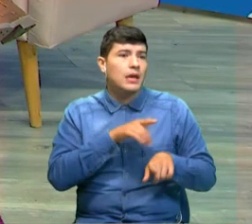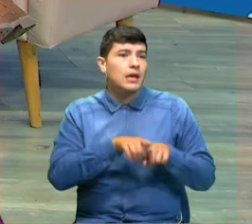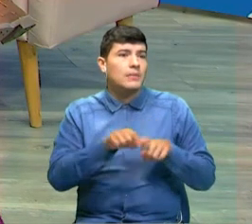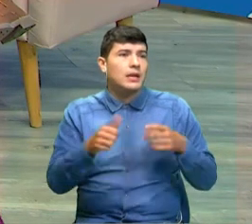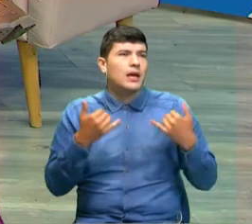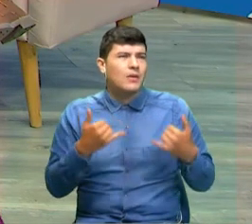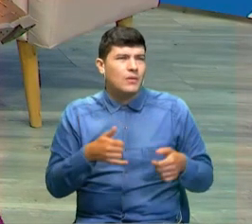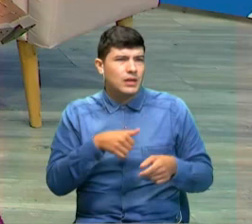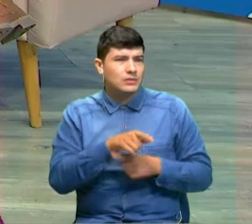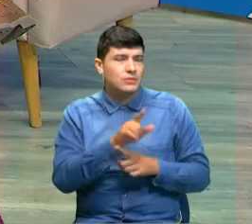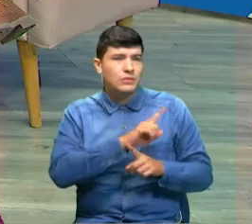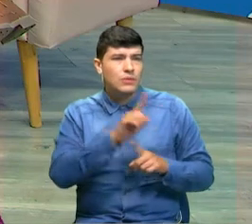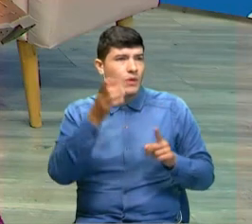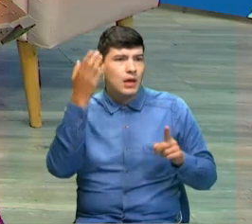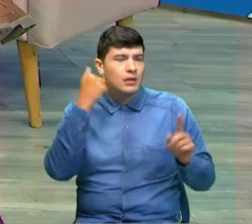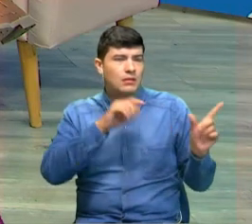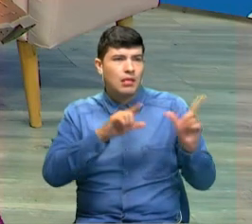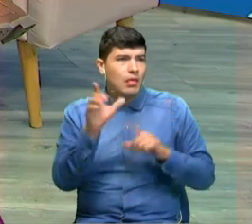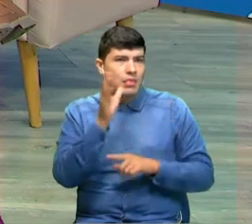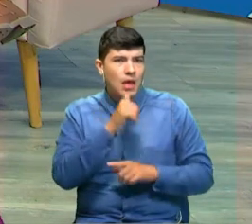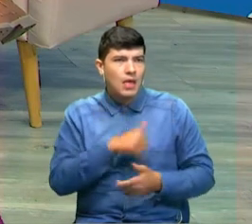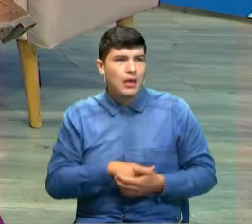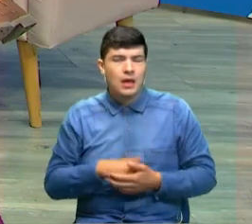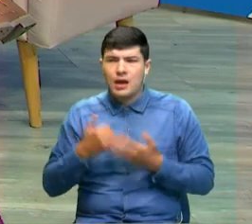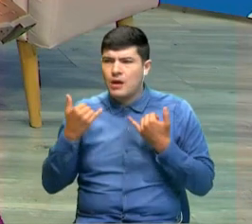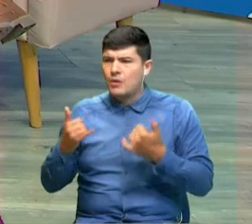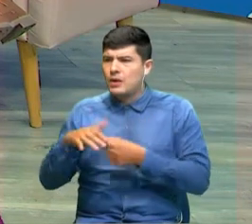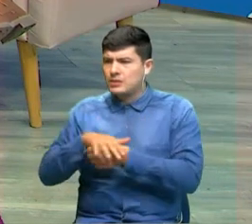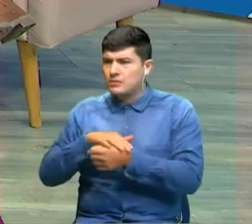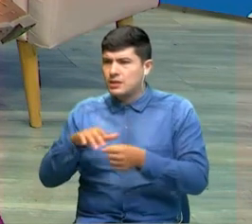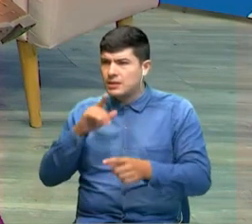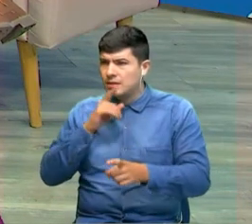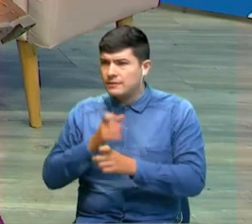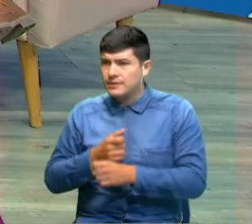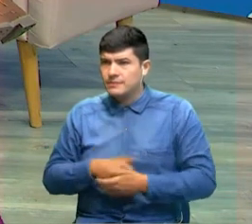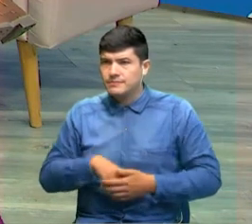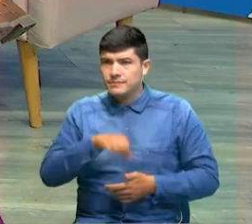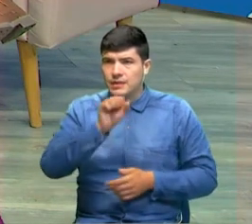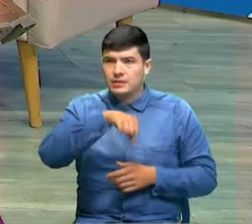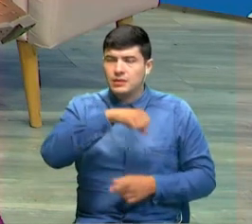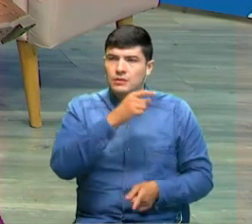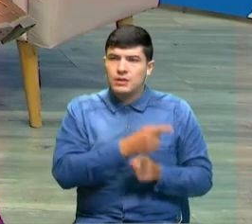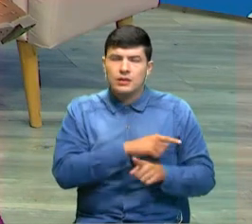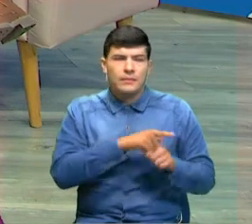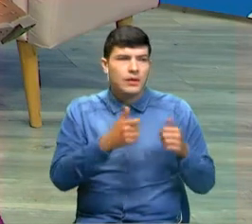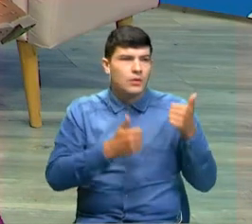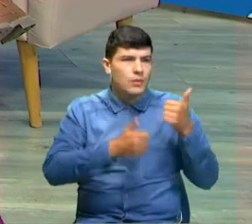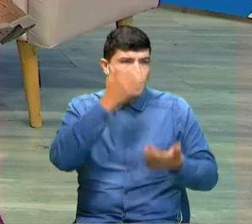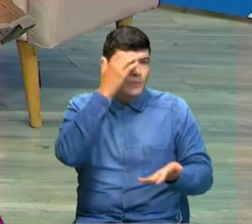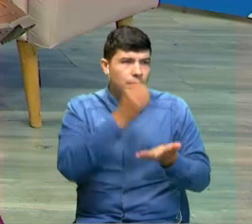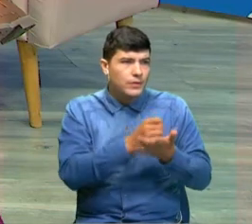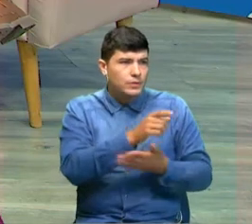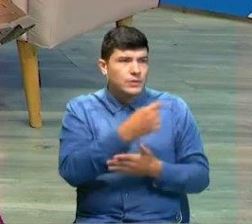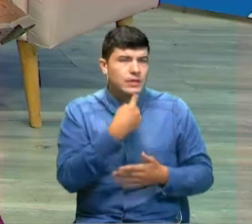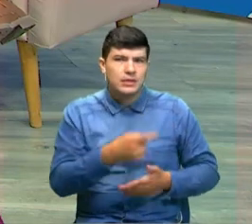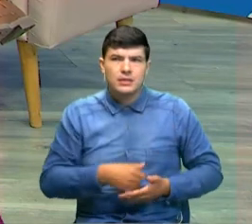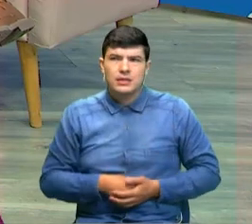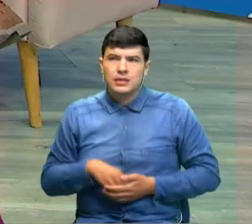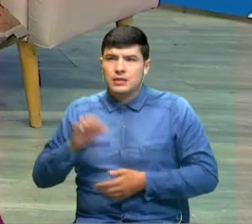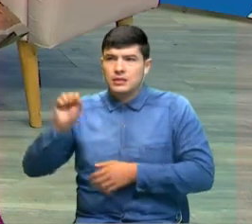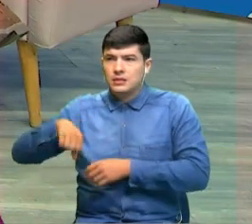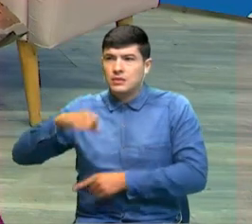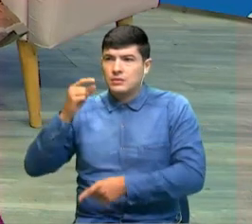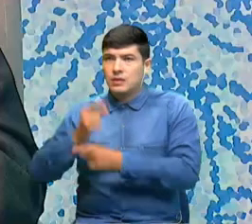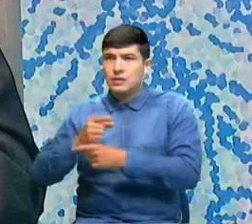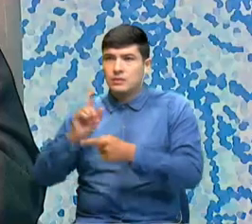también no se preparó. Ok, está en una situación difícil. Bueno, ¿qué le podemos decir, abogado? Bueno, primero que